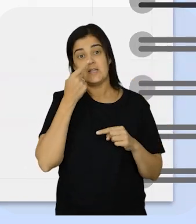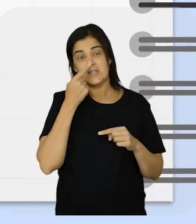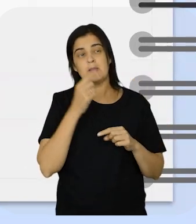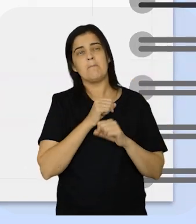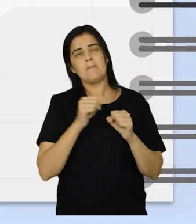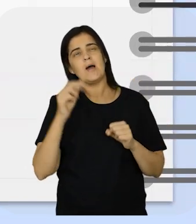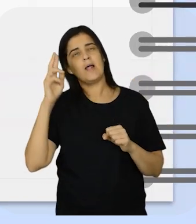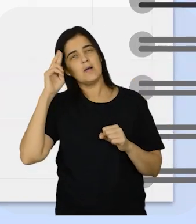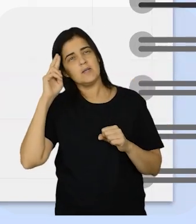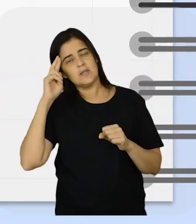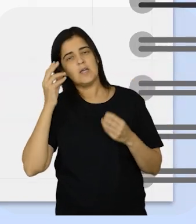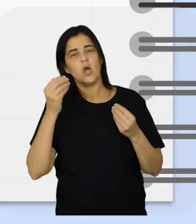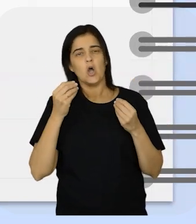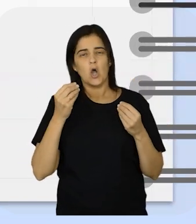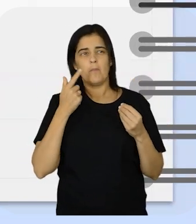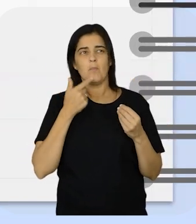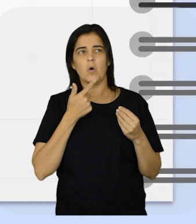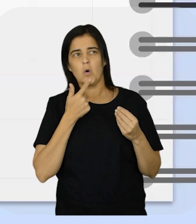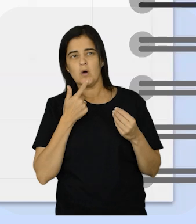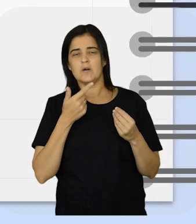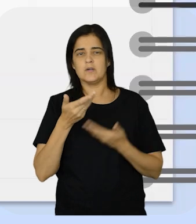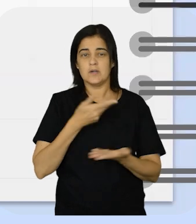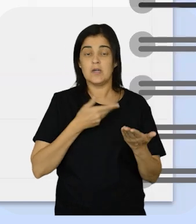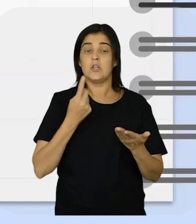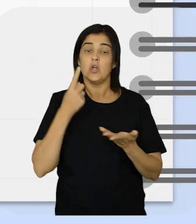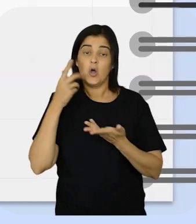problematizar y reflexionar, así que los invitamos